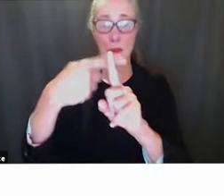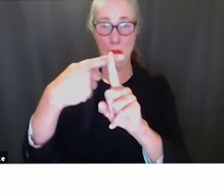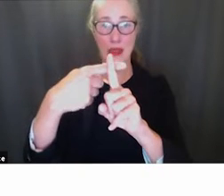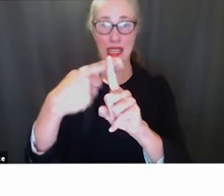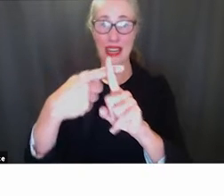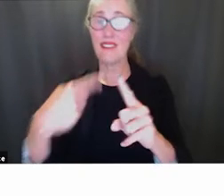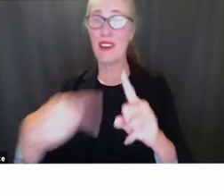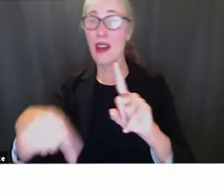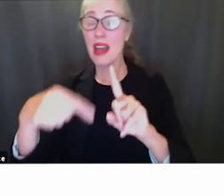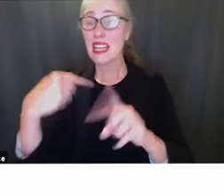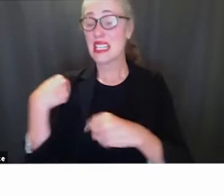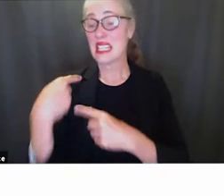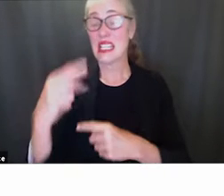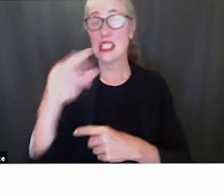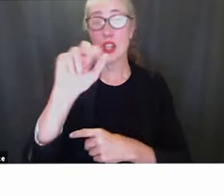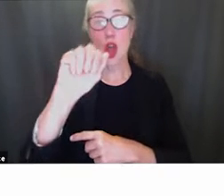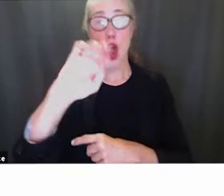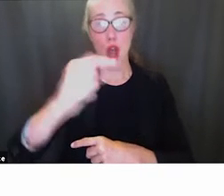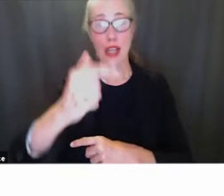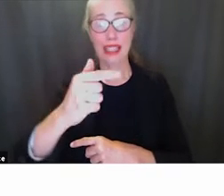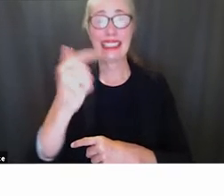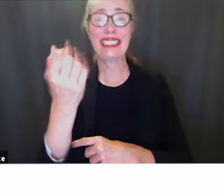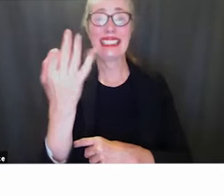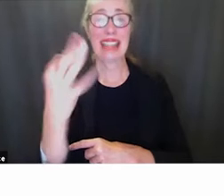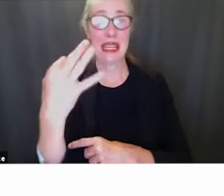personal que dieron positivo.